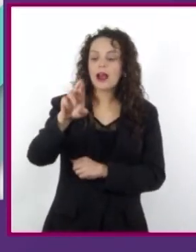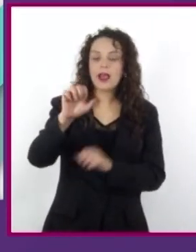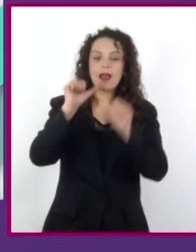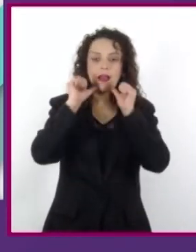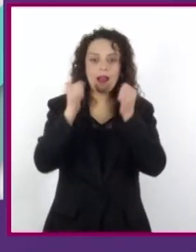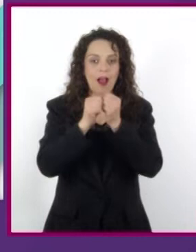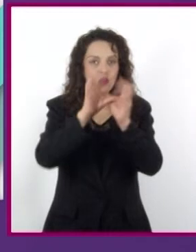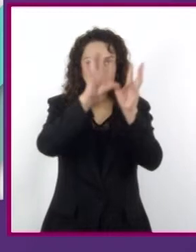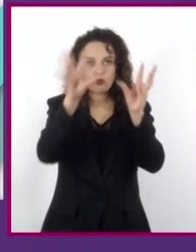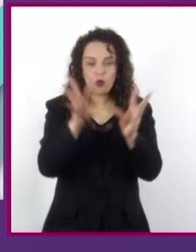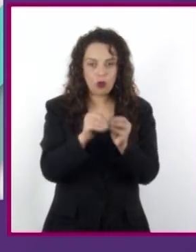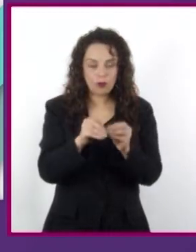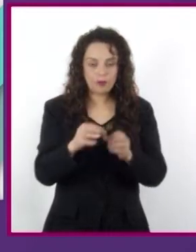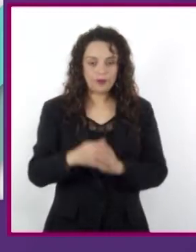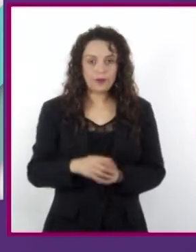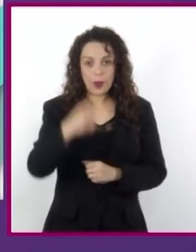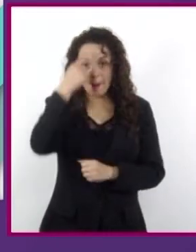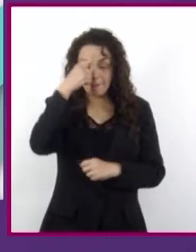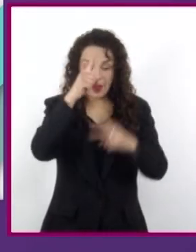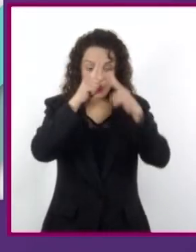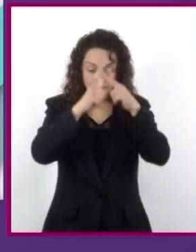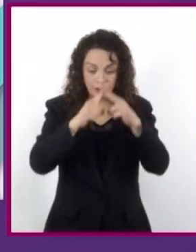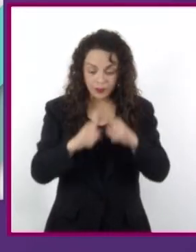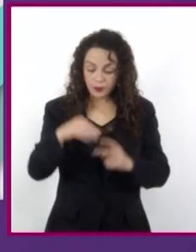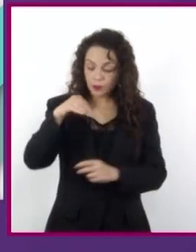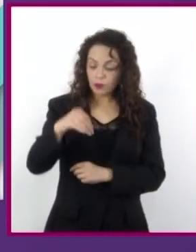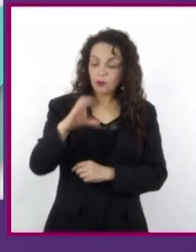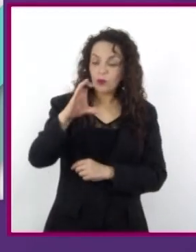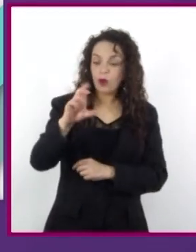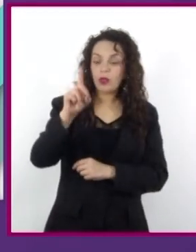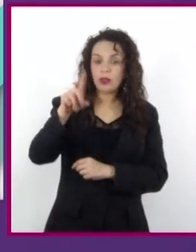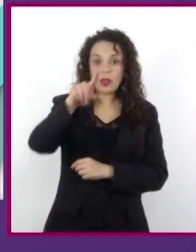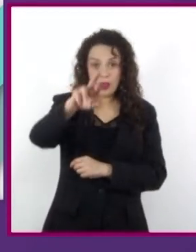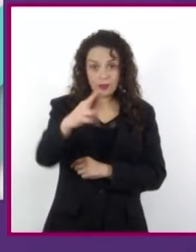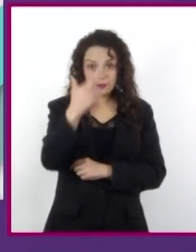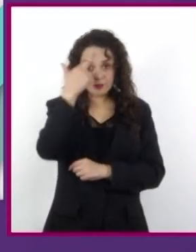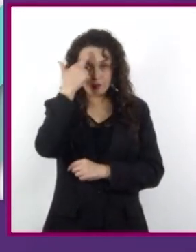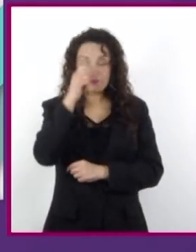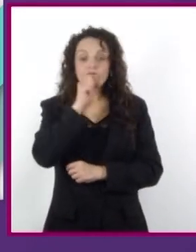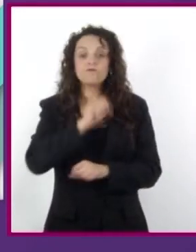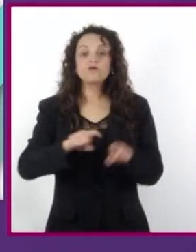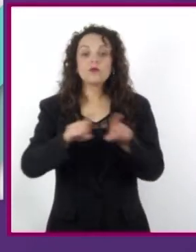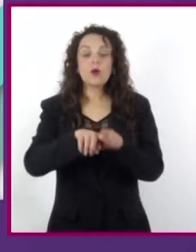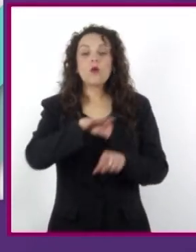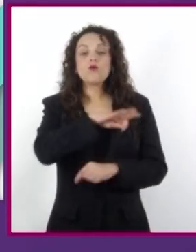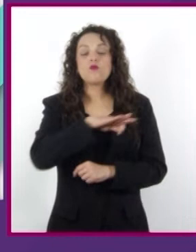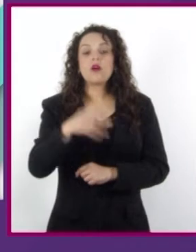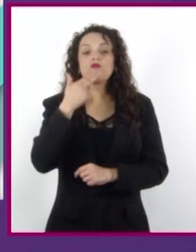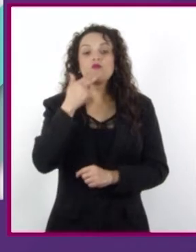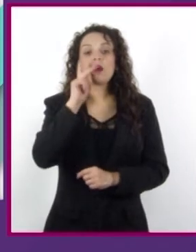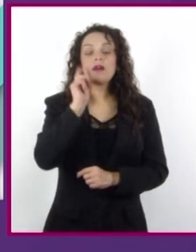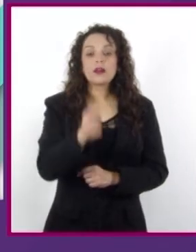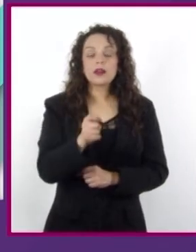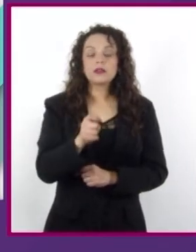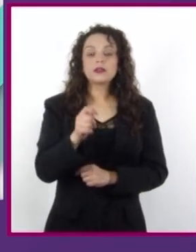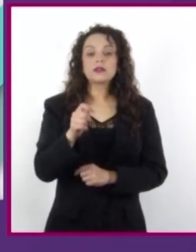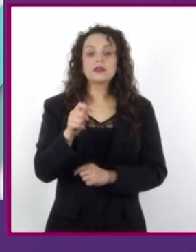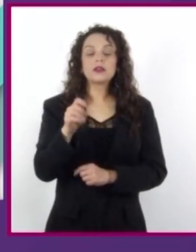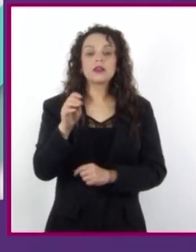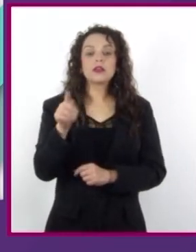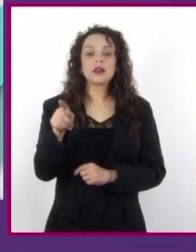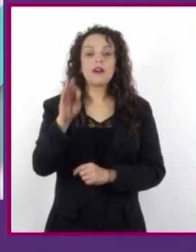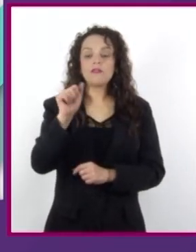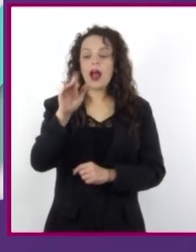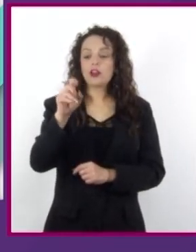Recuerden que para calcular el máximo común divisor, también se puede obtener por el producto de los factores primos de